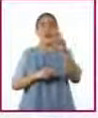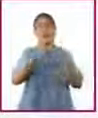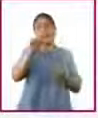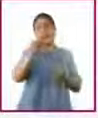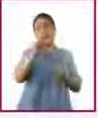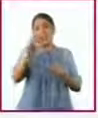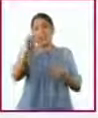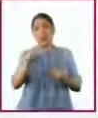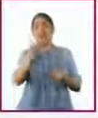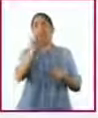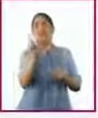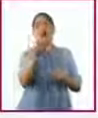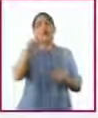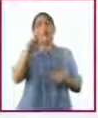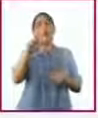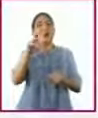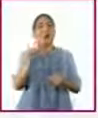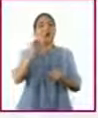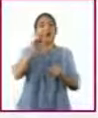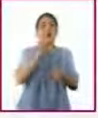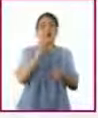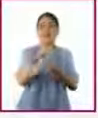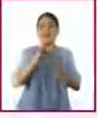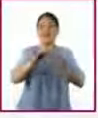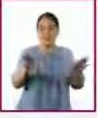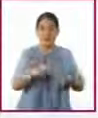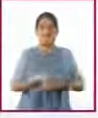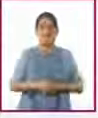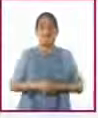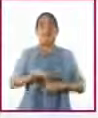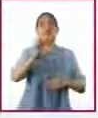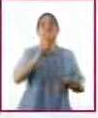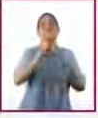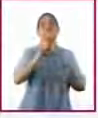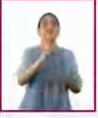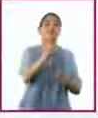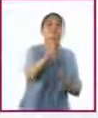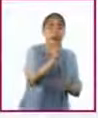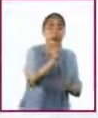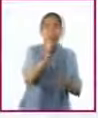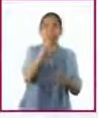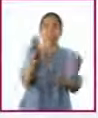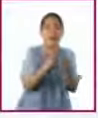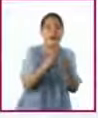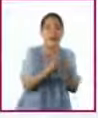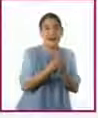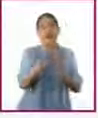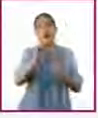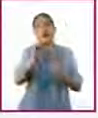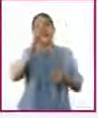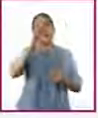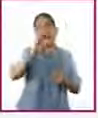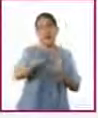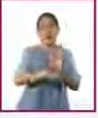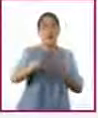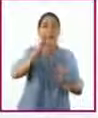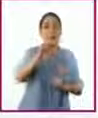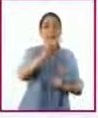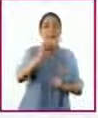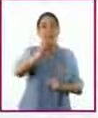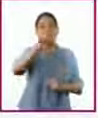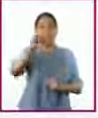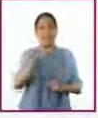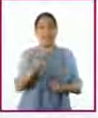mucha información. Por título o palabra clave, como las batallas en el desierto.